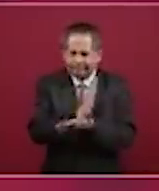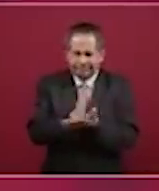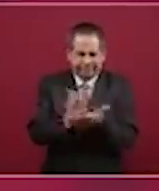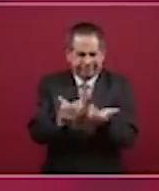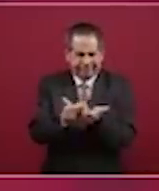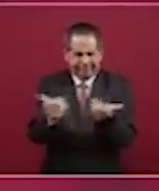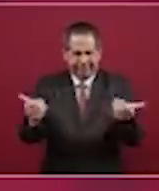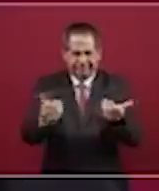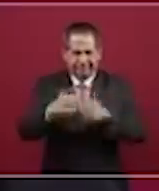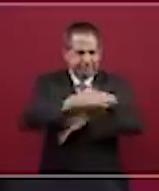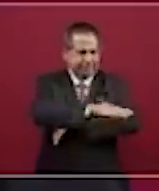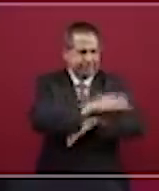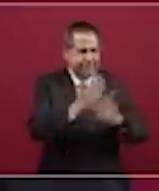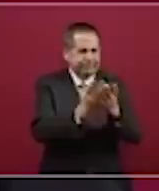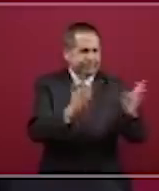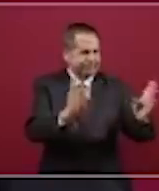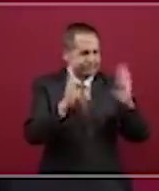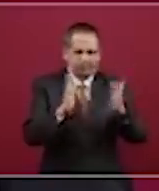aparte